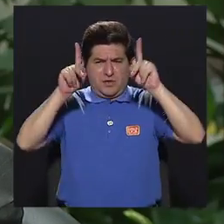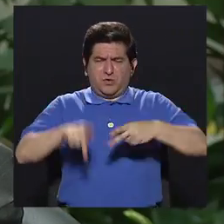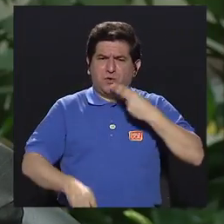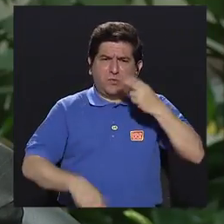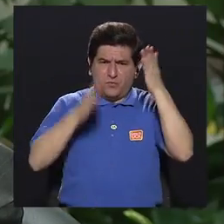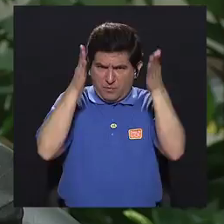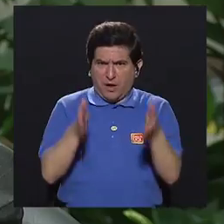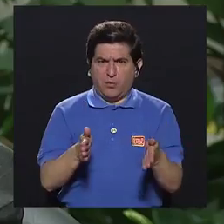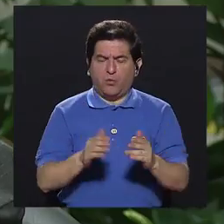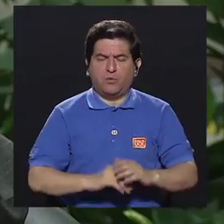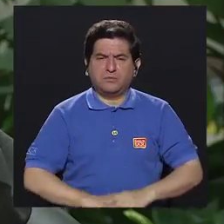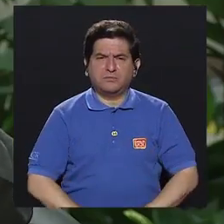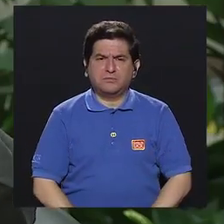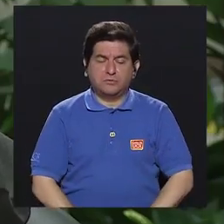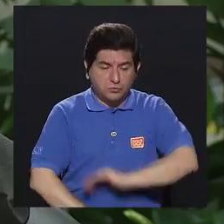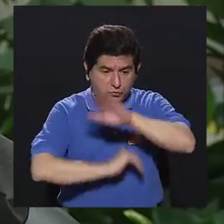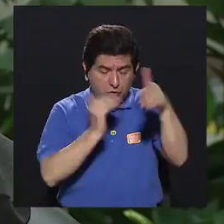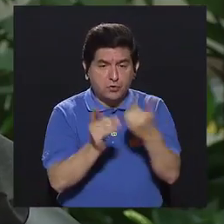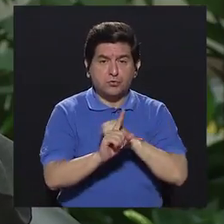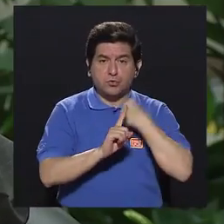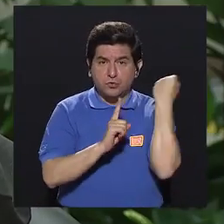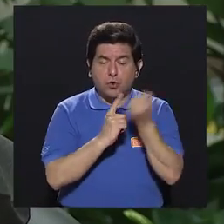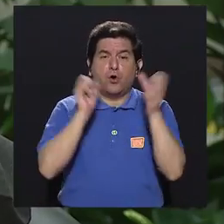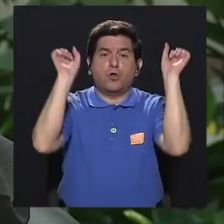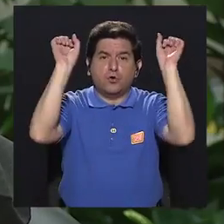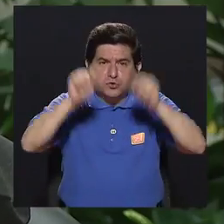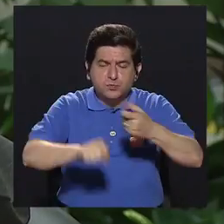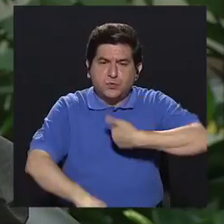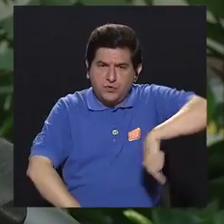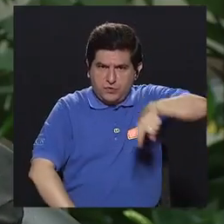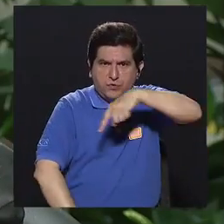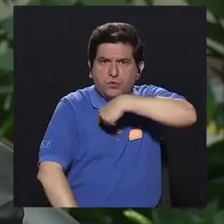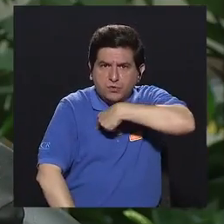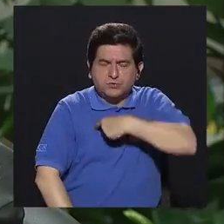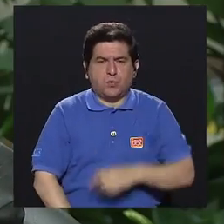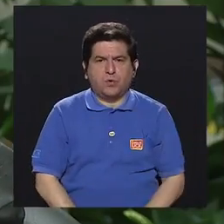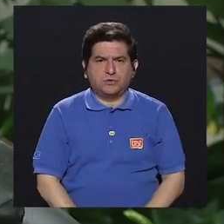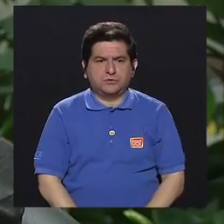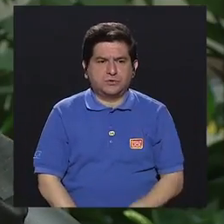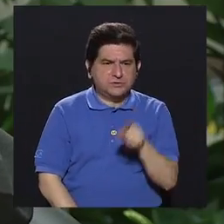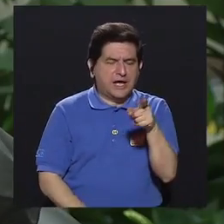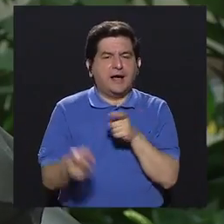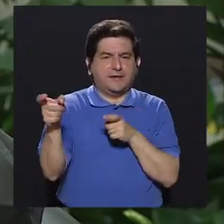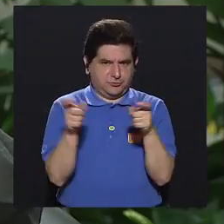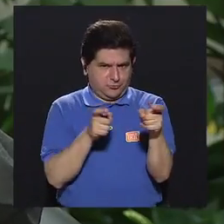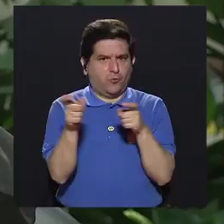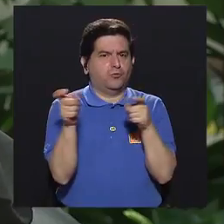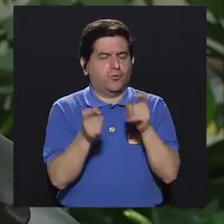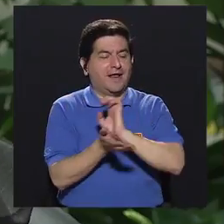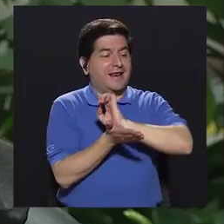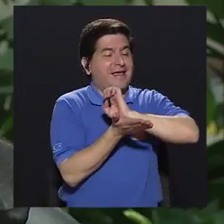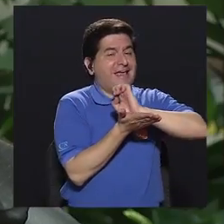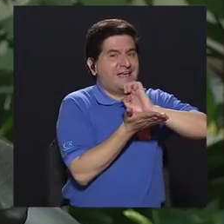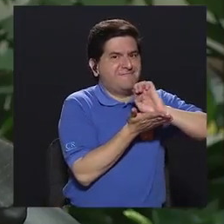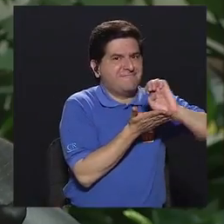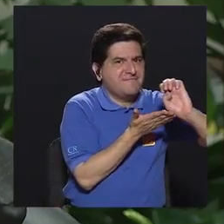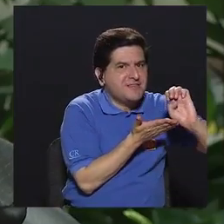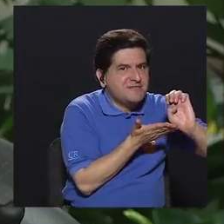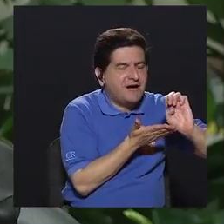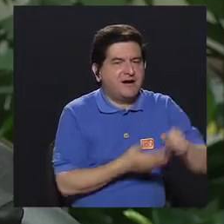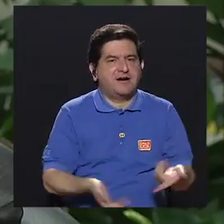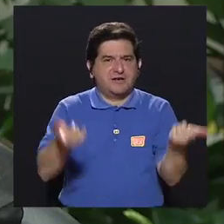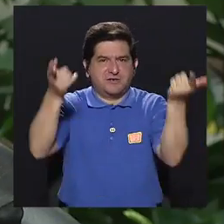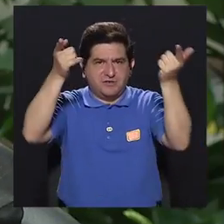fuman, uh-huh. ¿Okay? Entonces, todos estos factores son los que podemos llegar nosotros a poder controlar para evitar de